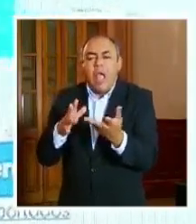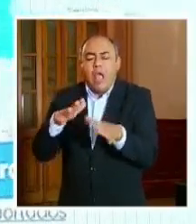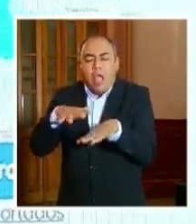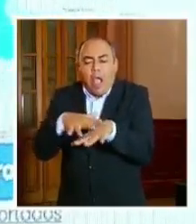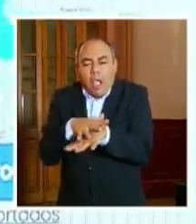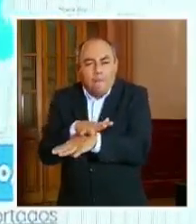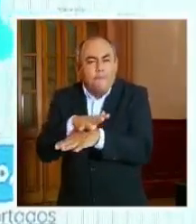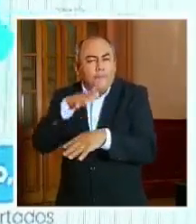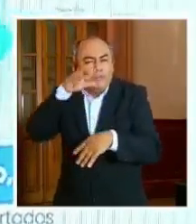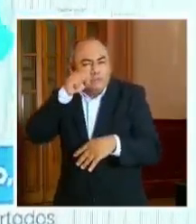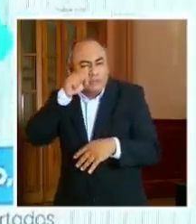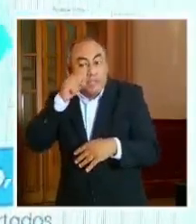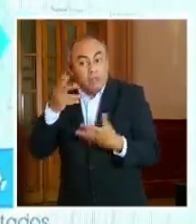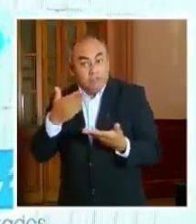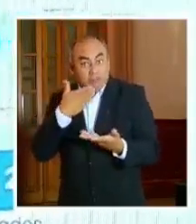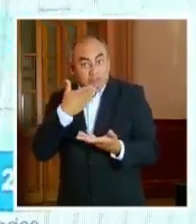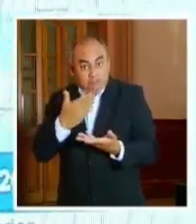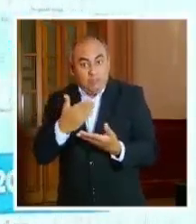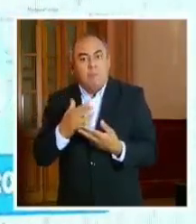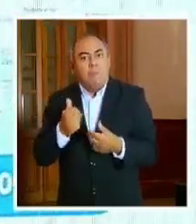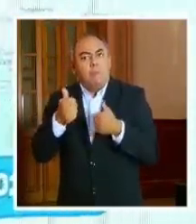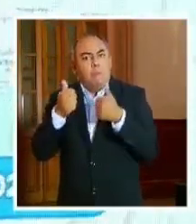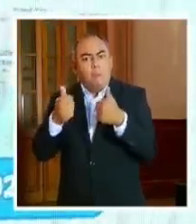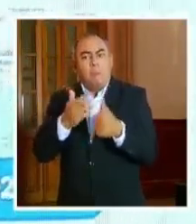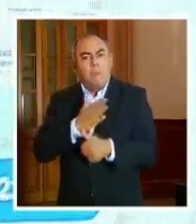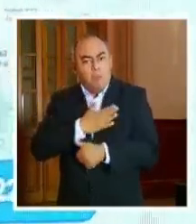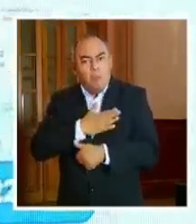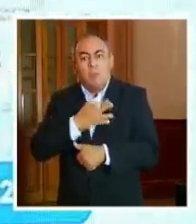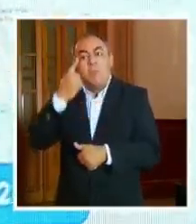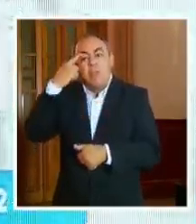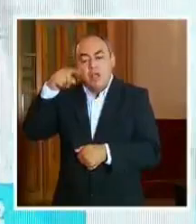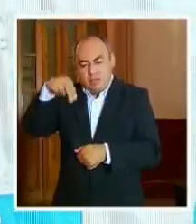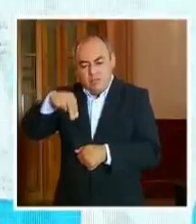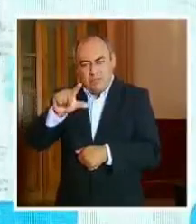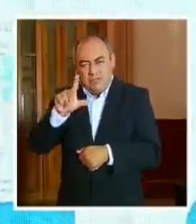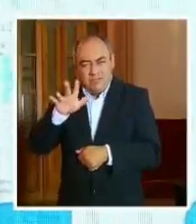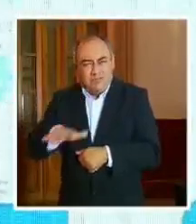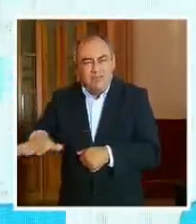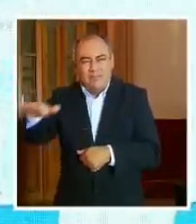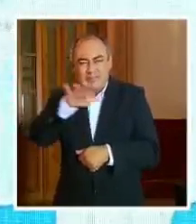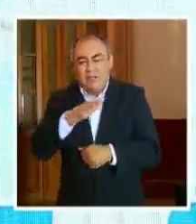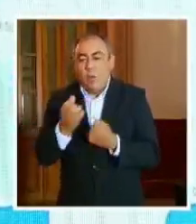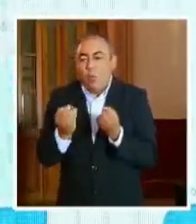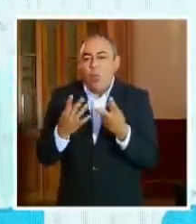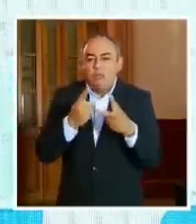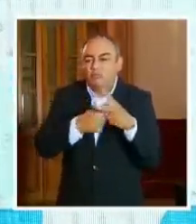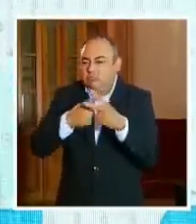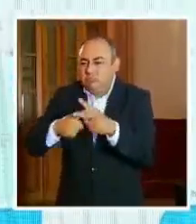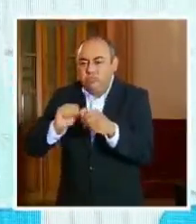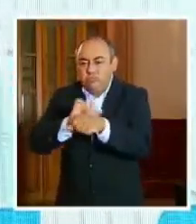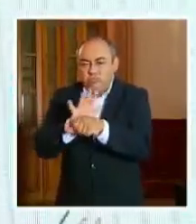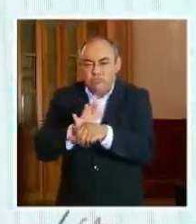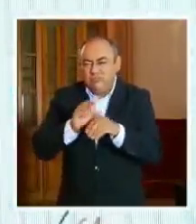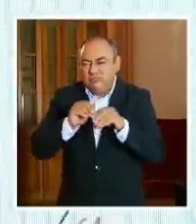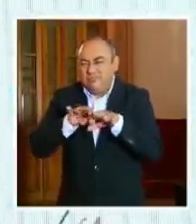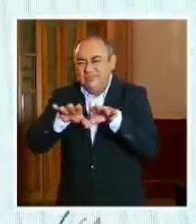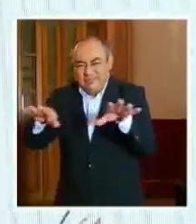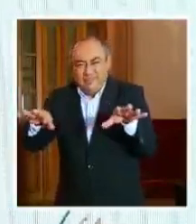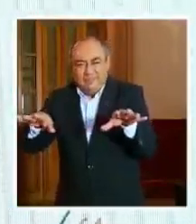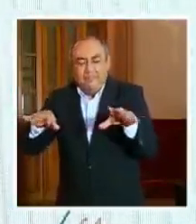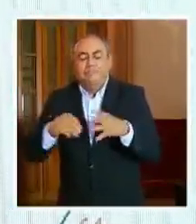positivo para el estado en cuanto a la transmisión de este virus